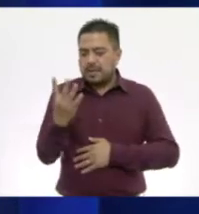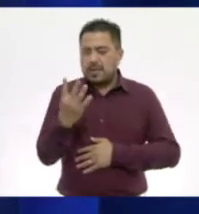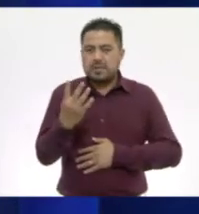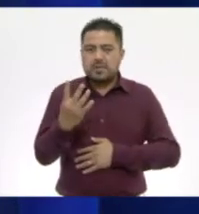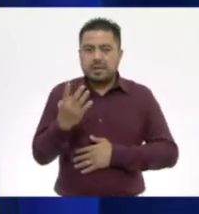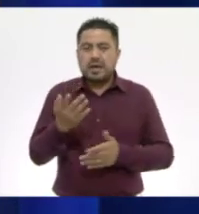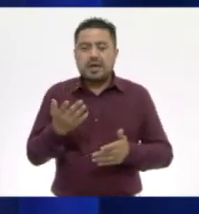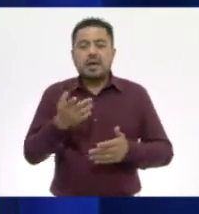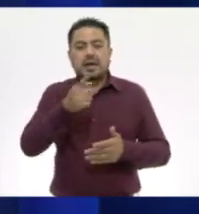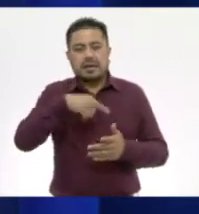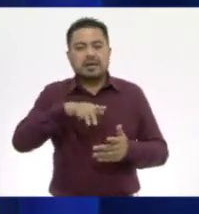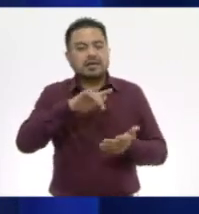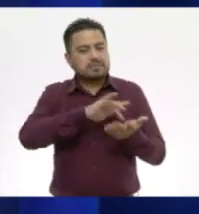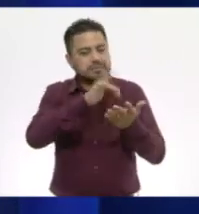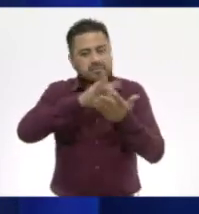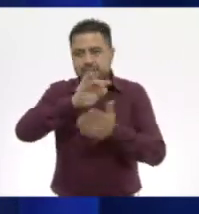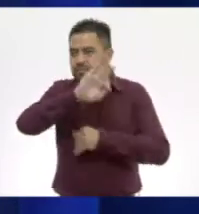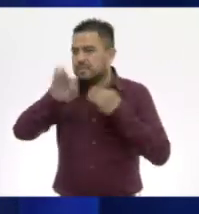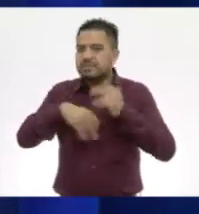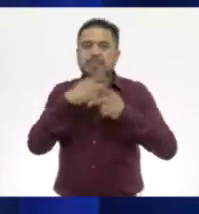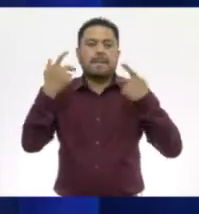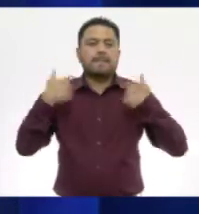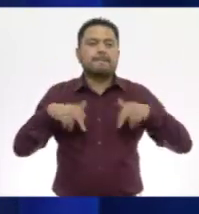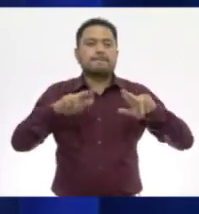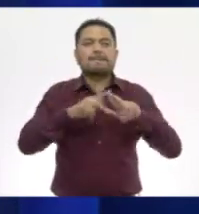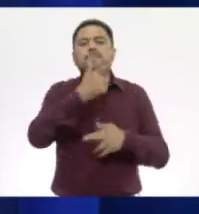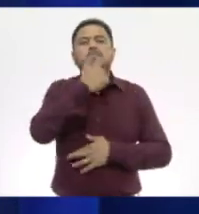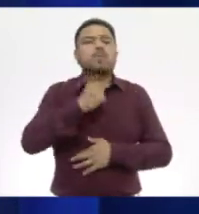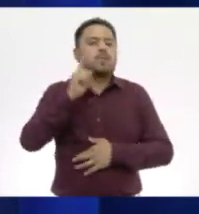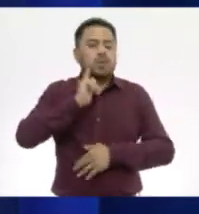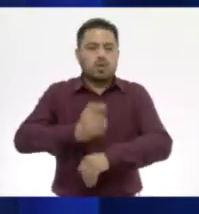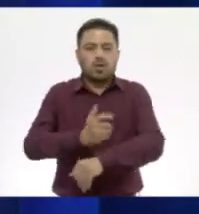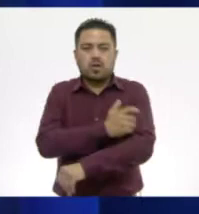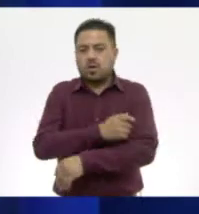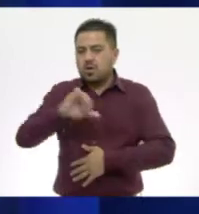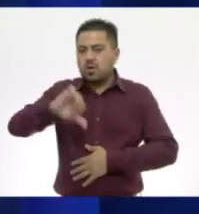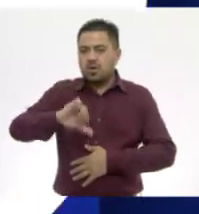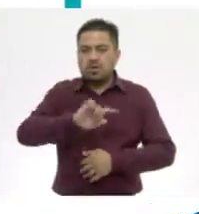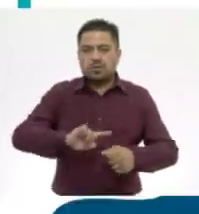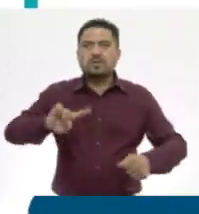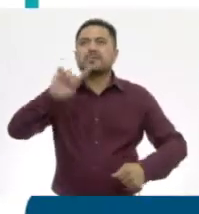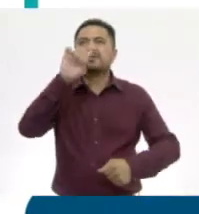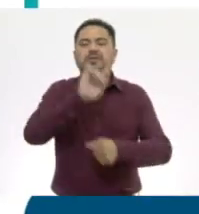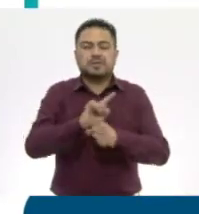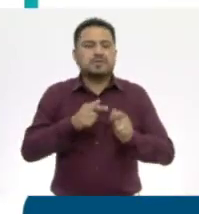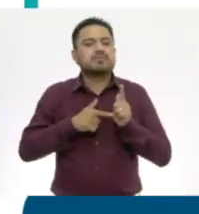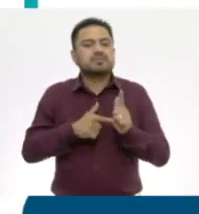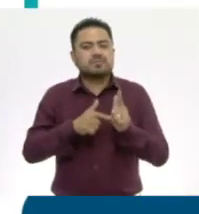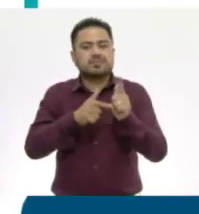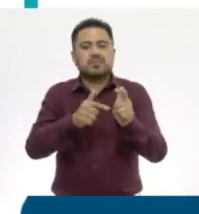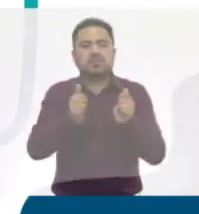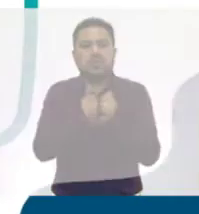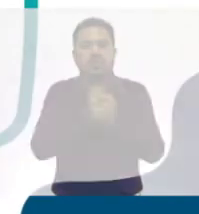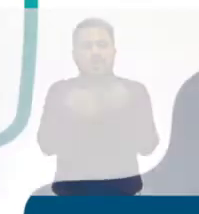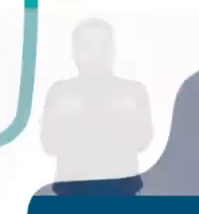1824. Agradecemos a todos los maestros y maestras que nos acompañaron el día de hoy. Continuamos con...